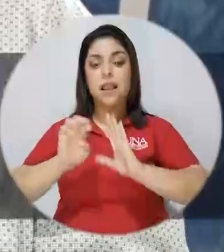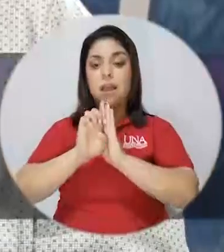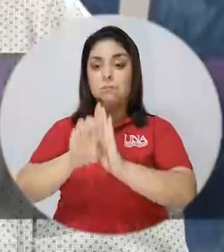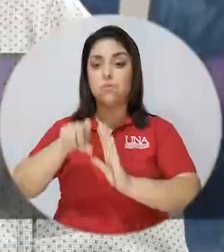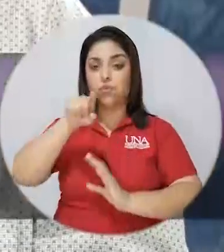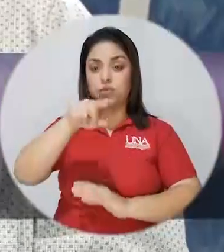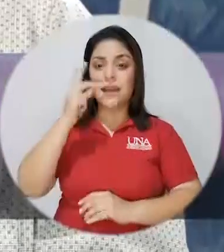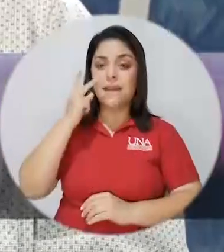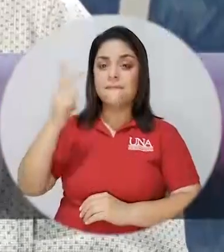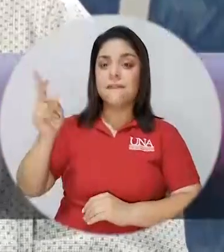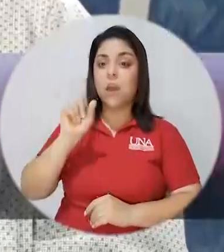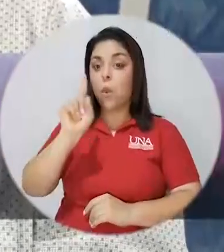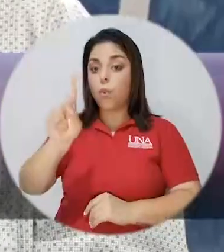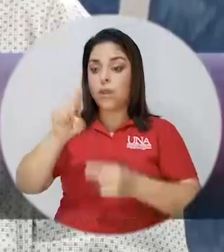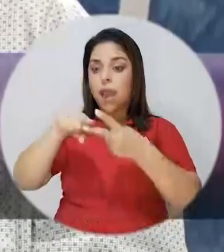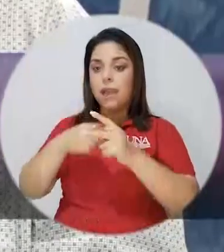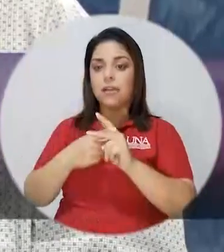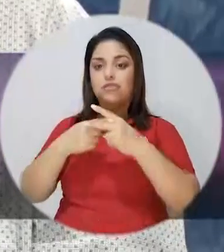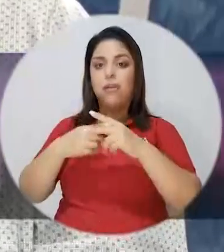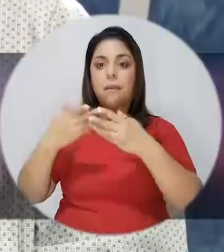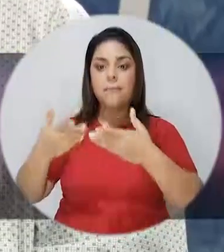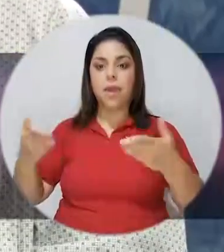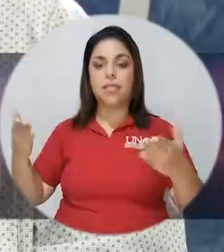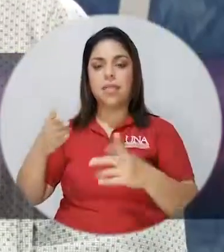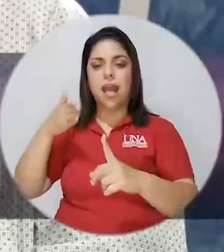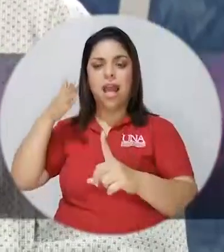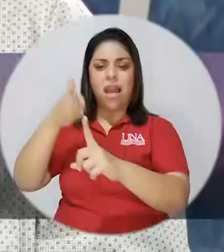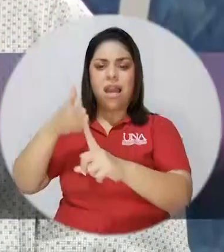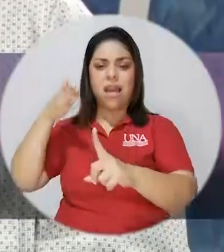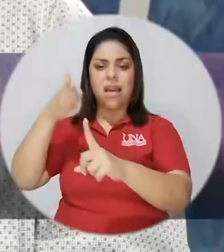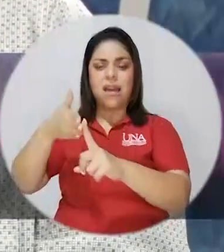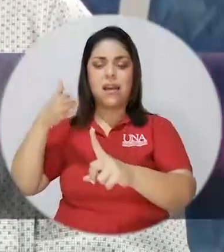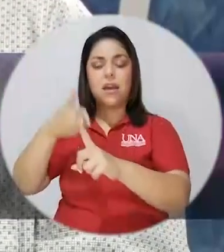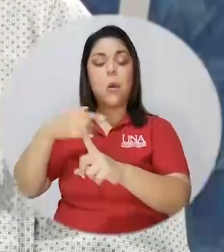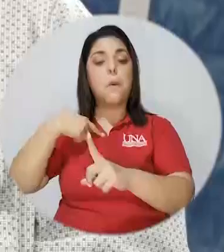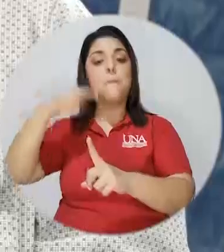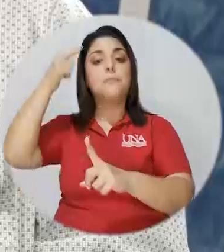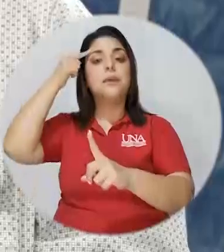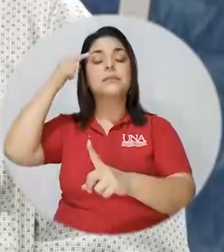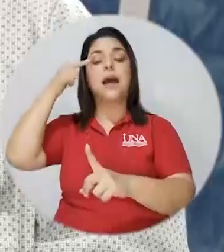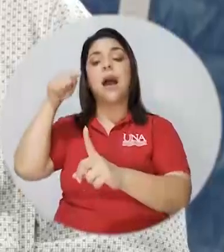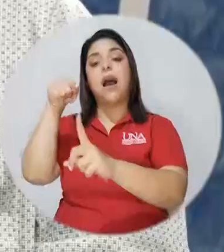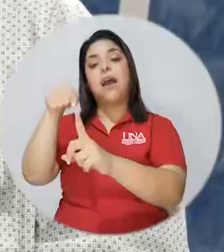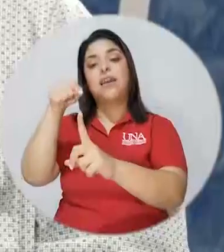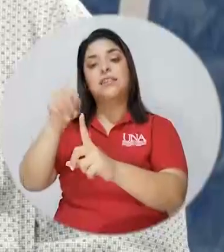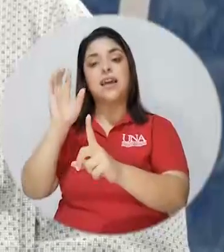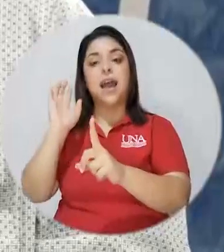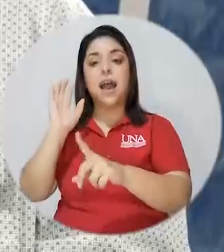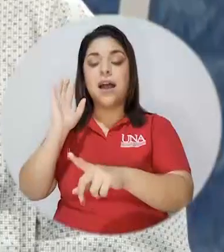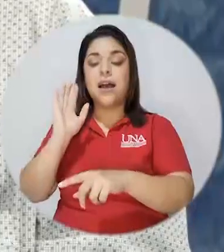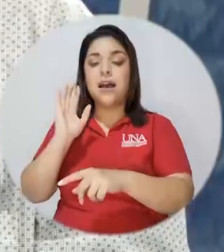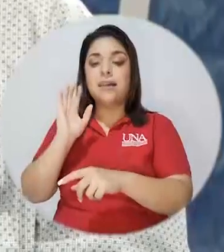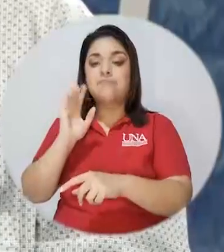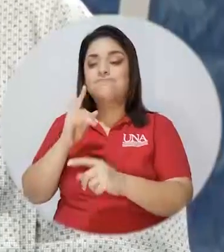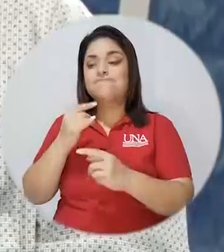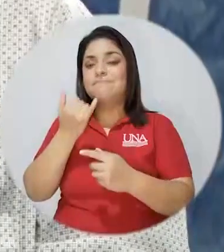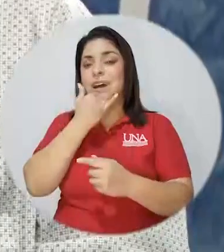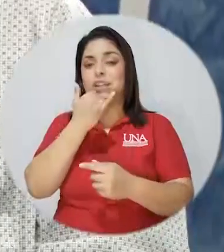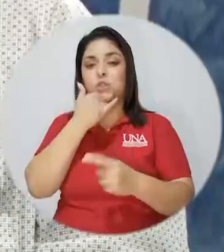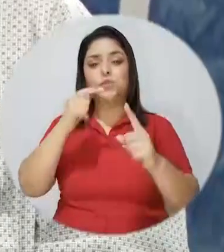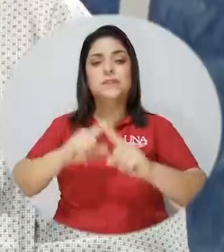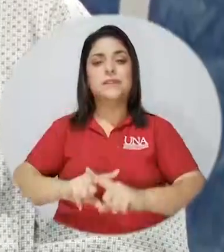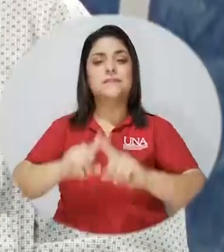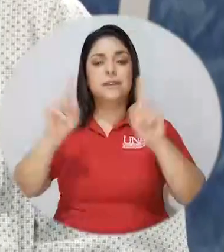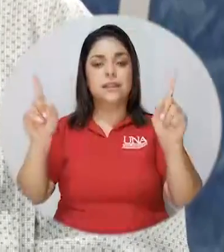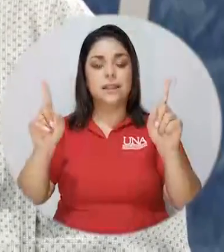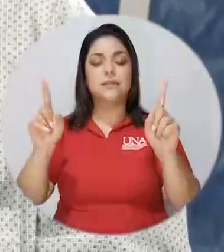ve que a una herramienta la atacan mucho más que a otra, ¿verdad? Como que uno tiende a pensar, no, aquí está pasando